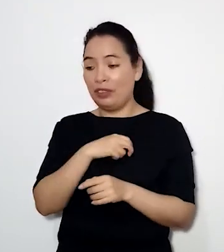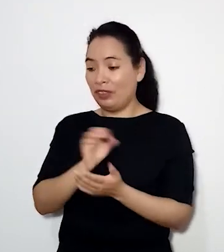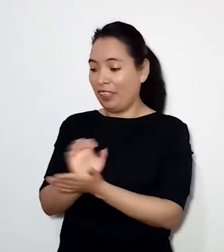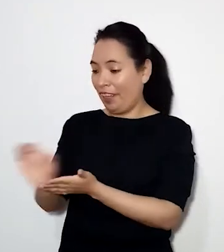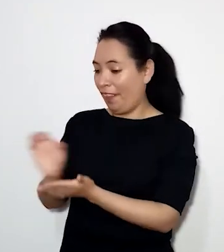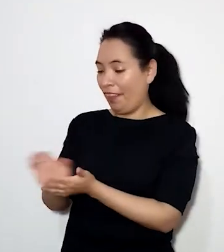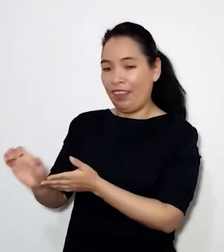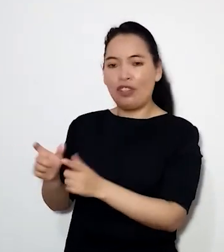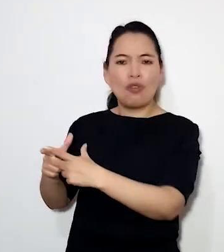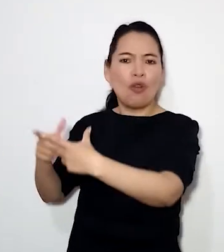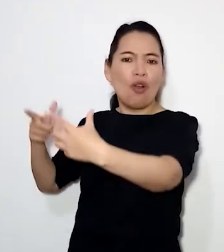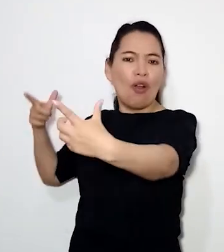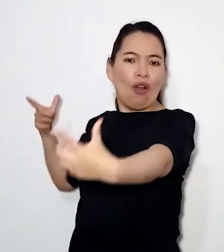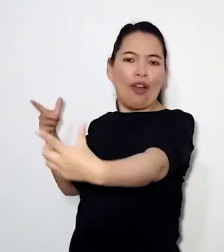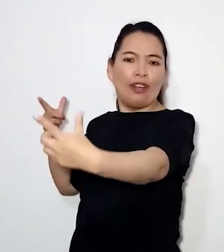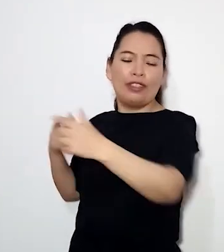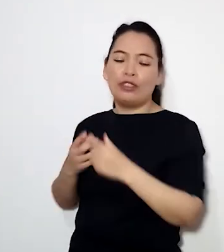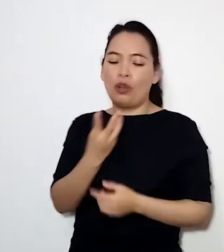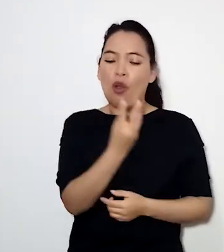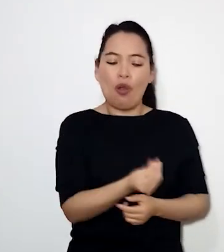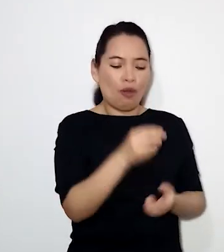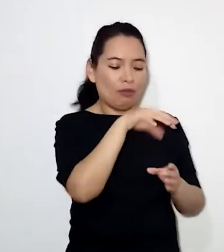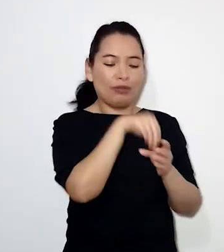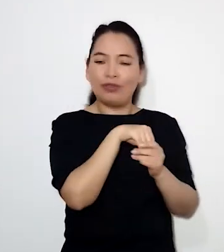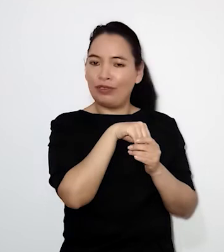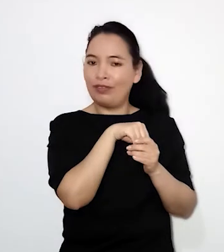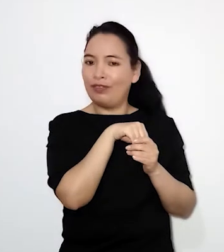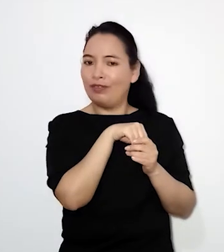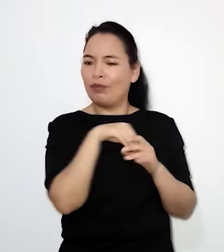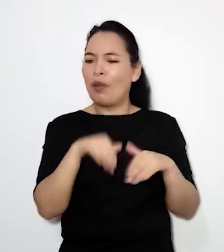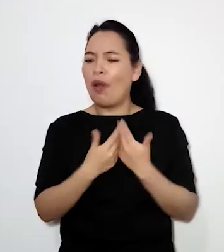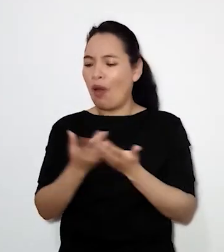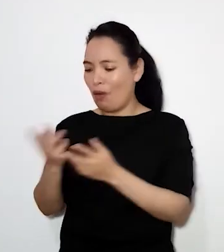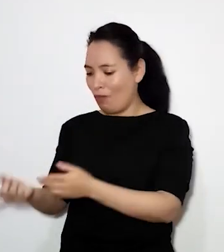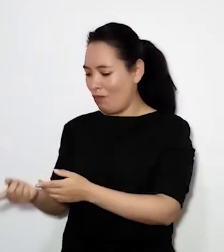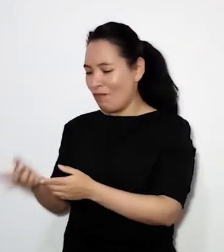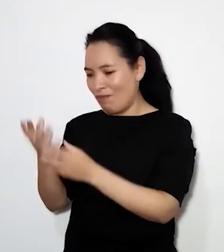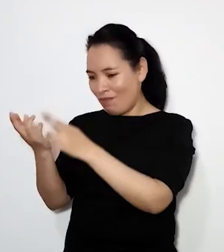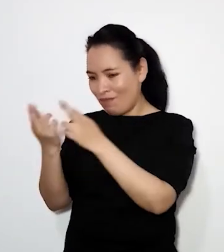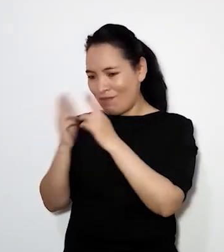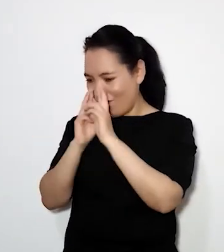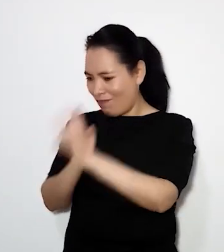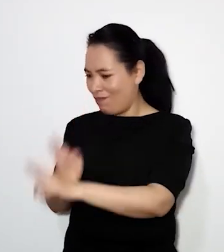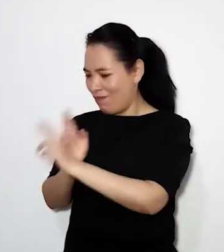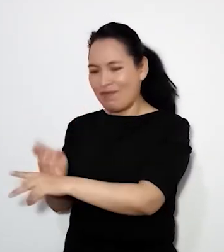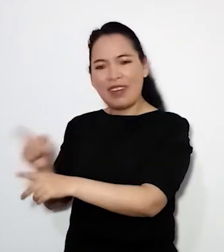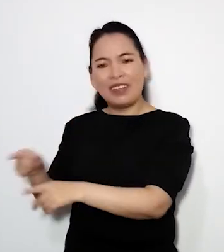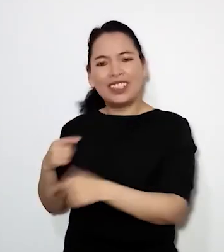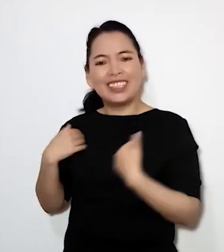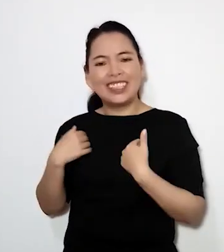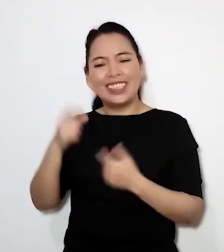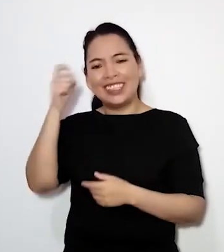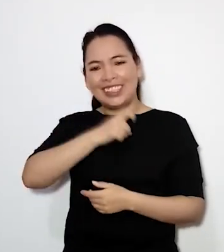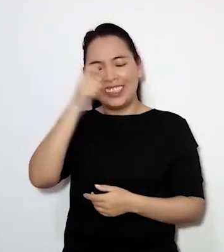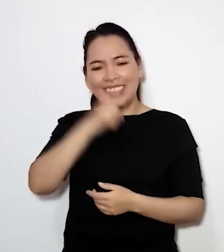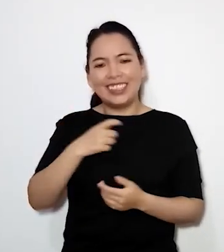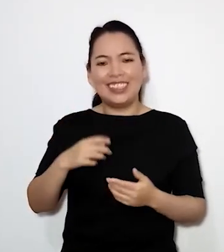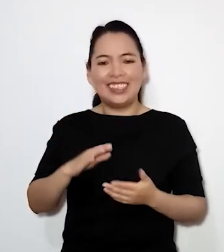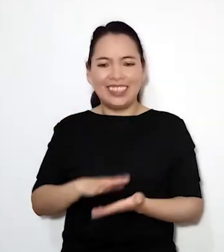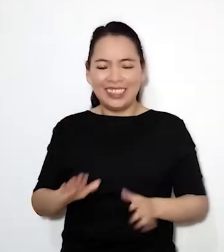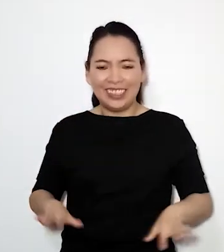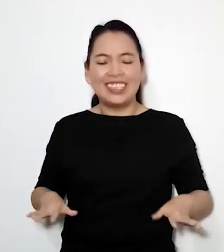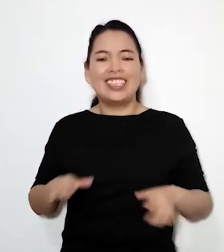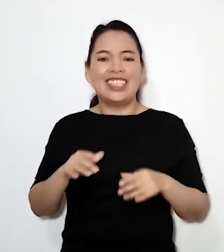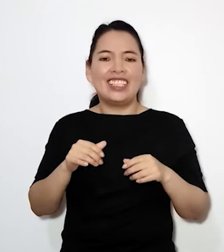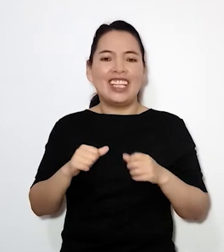vamos a responder a las necesidades que tienen los niños, las niñas, los adolescentes con discapacidades si no están